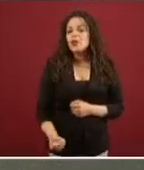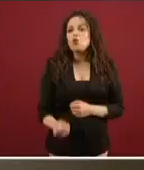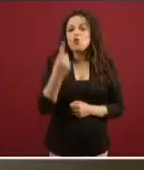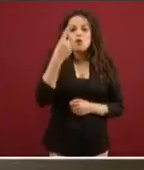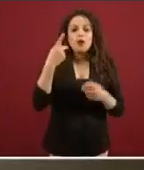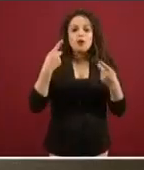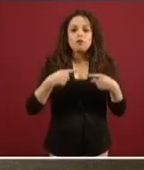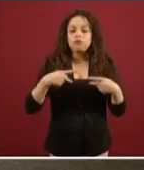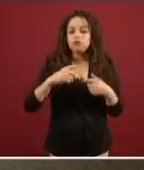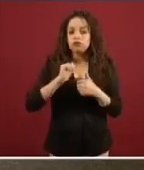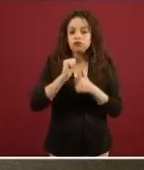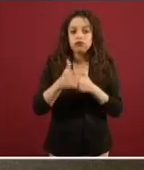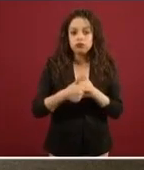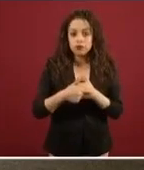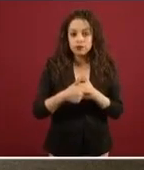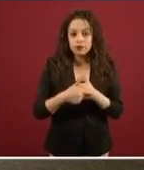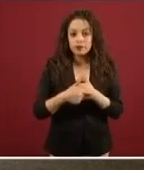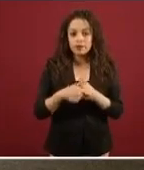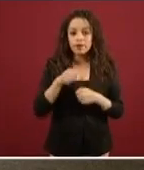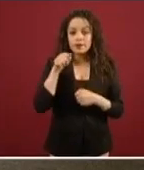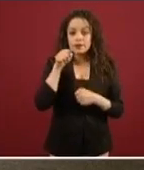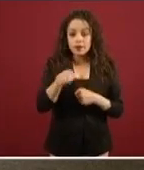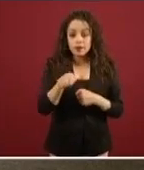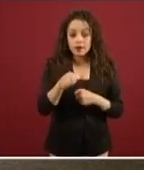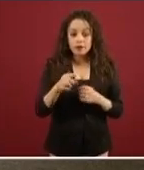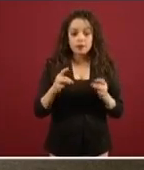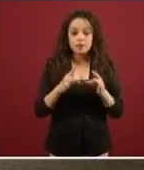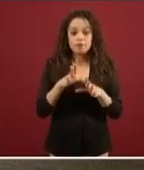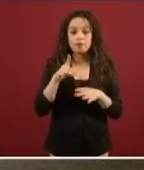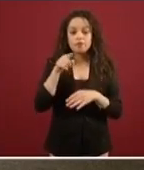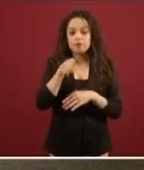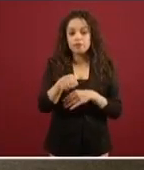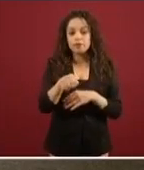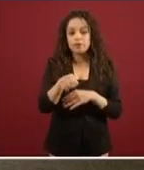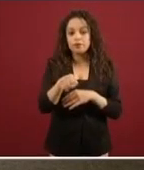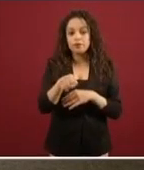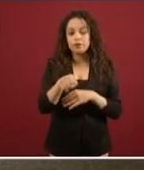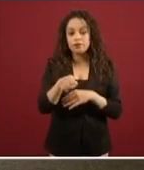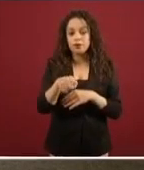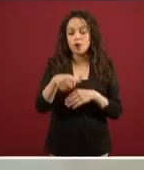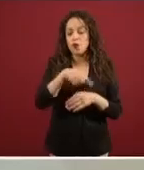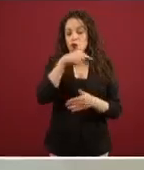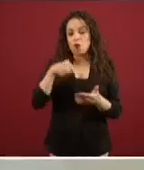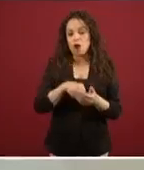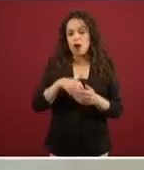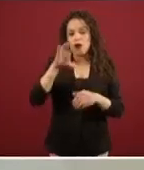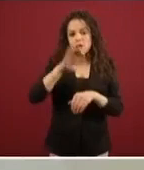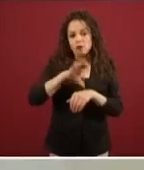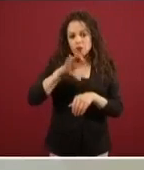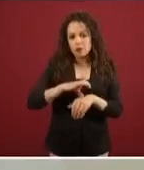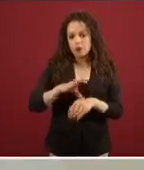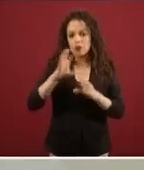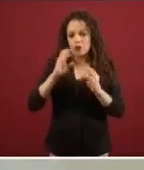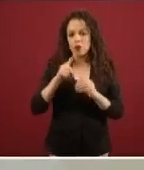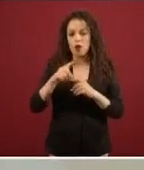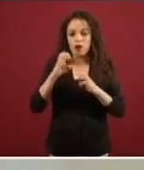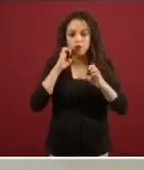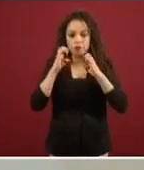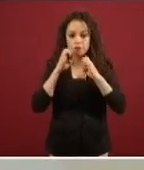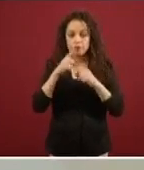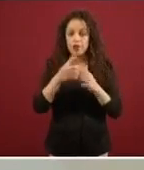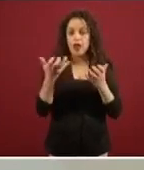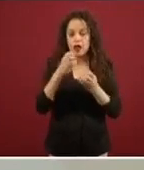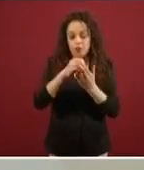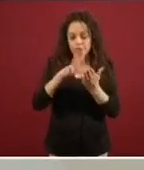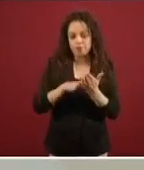estudio de caso en su mano y requisitó directamente con el paciente en el consultorio o en la entrevista, requisitó